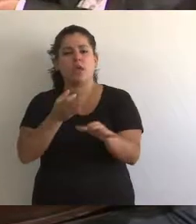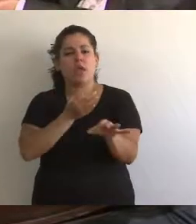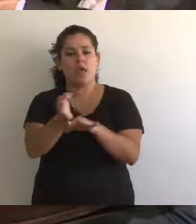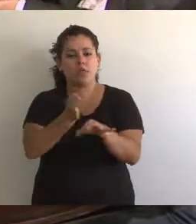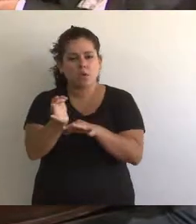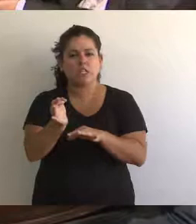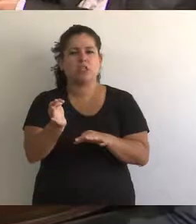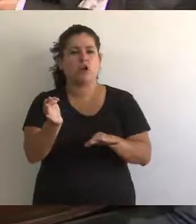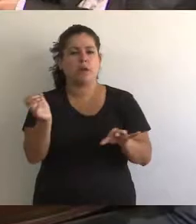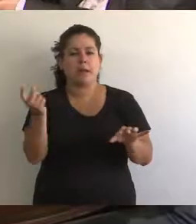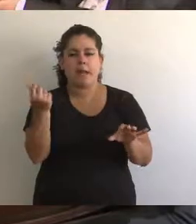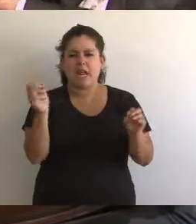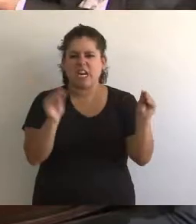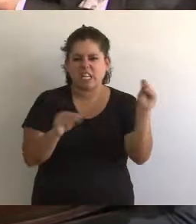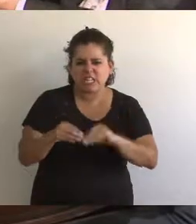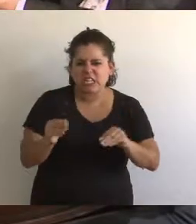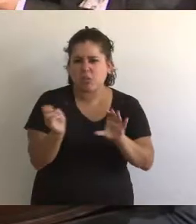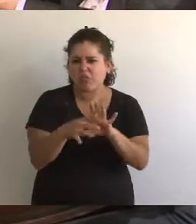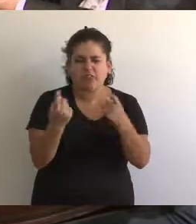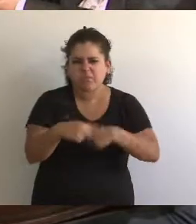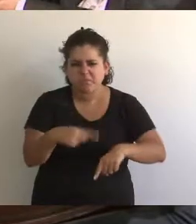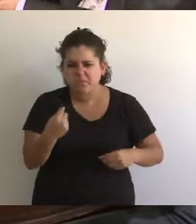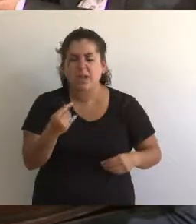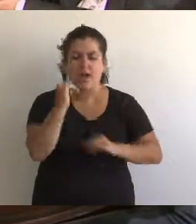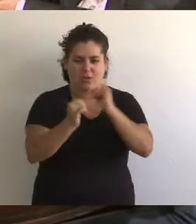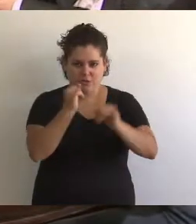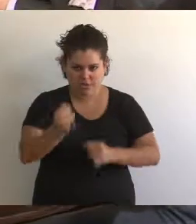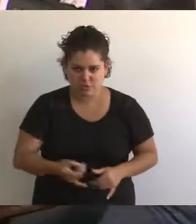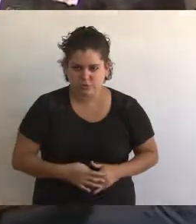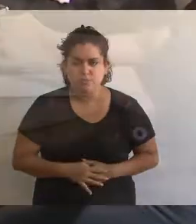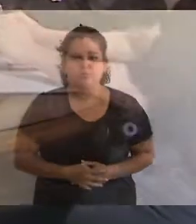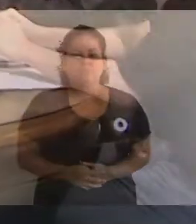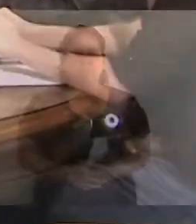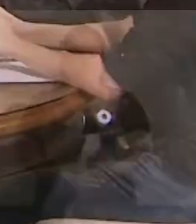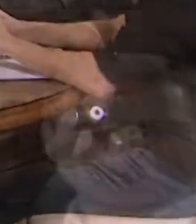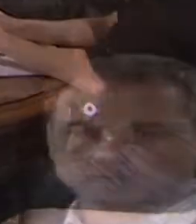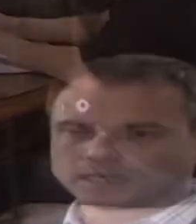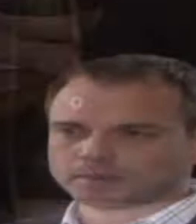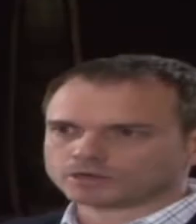La educación, los residuos, ¿qué tienen que ver? Enseguida se lo contamos.